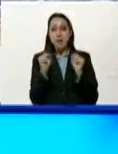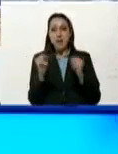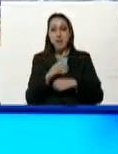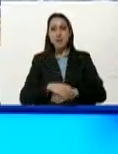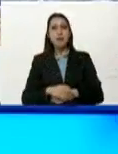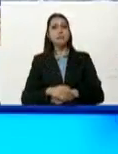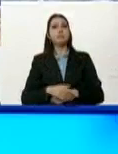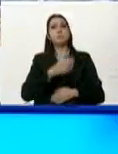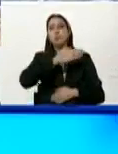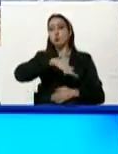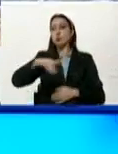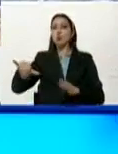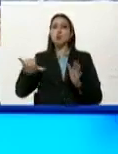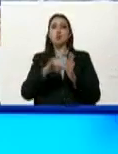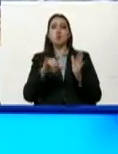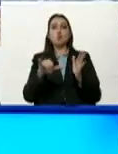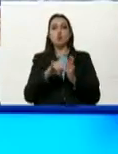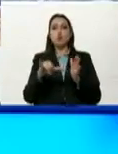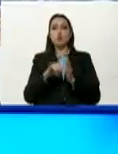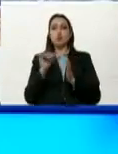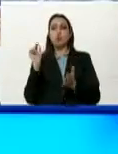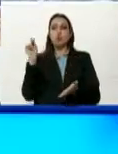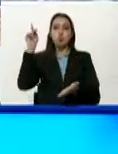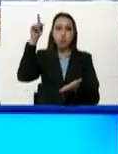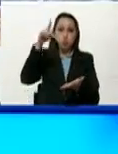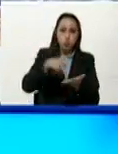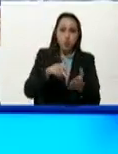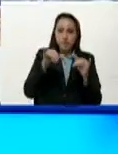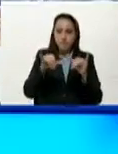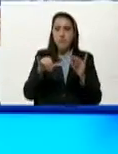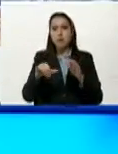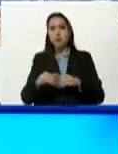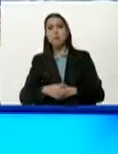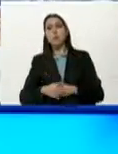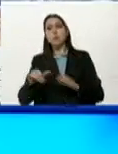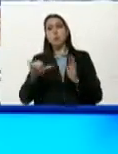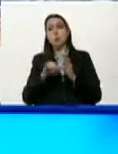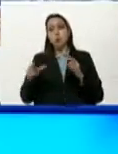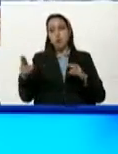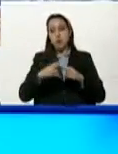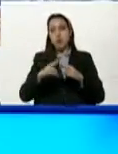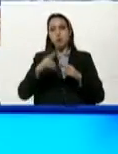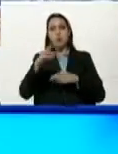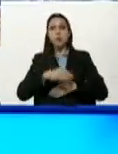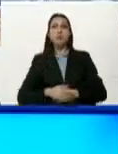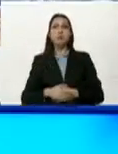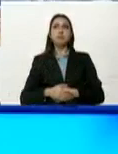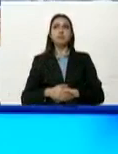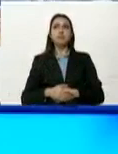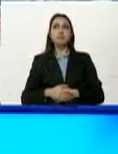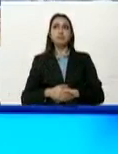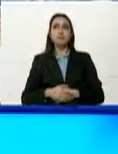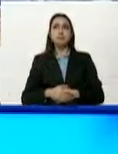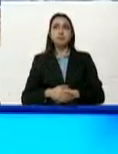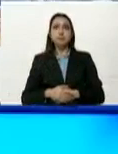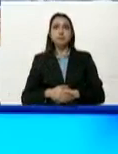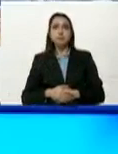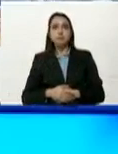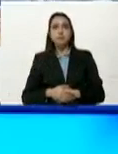mismas montañas de la grieta por la mítica montaña y la llegamos a mérida allá